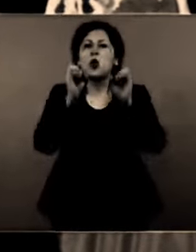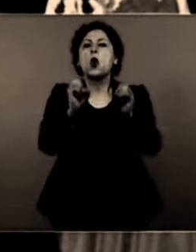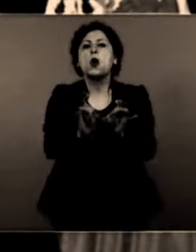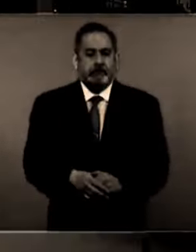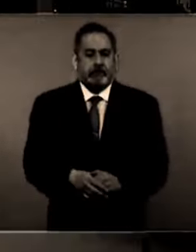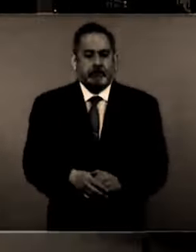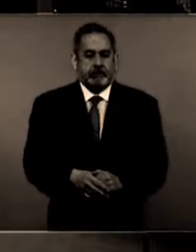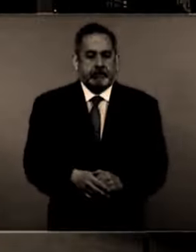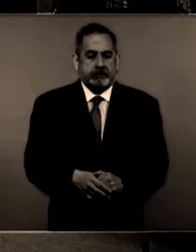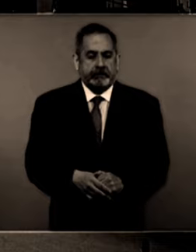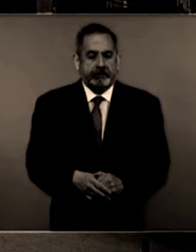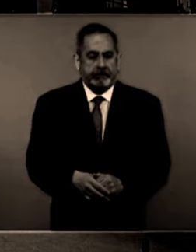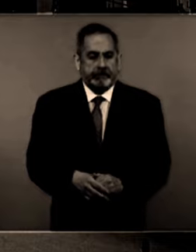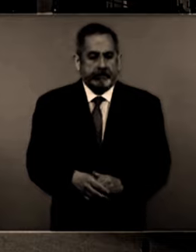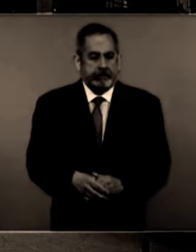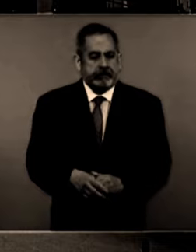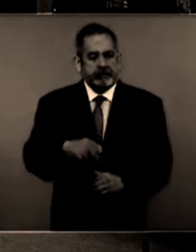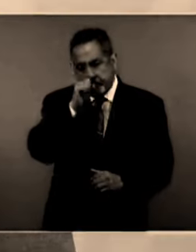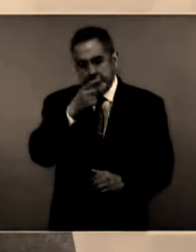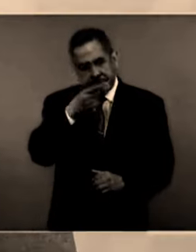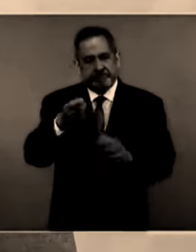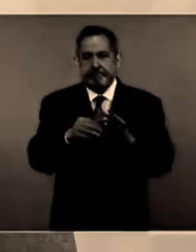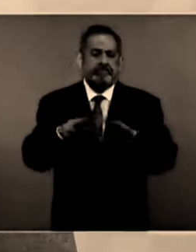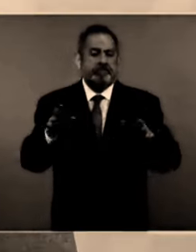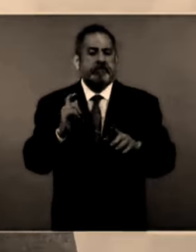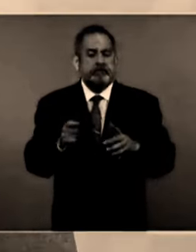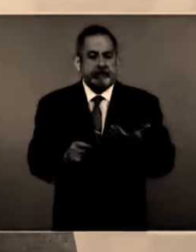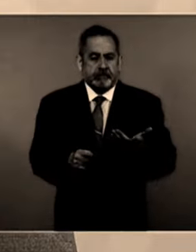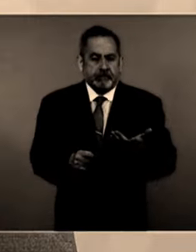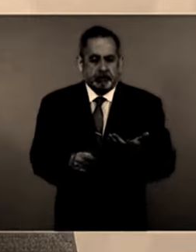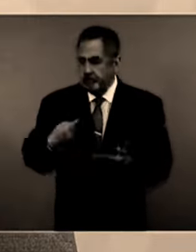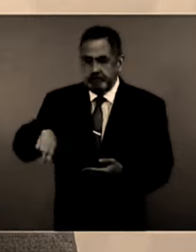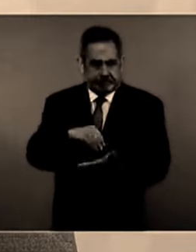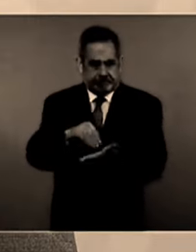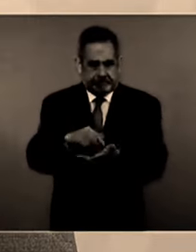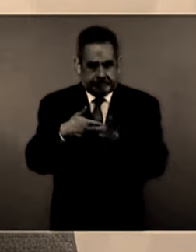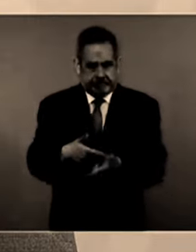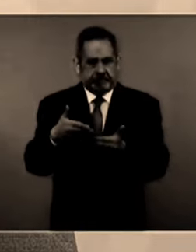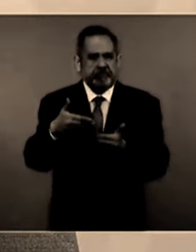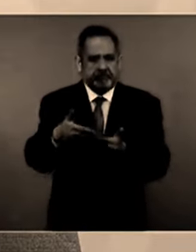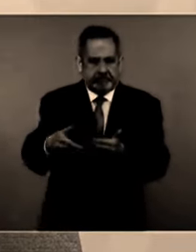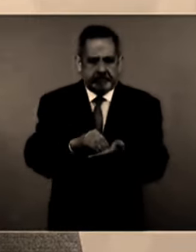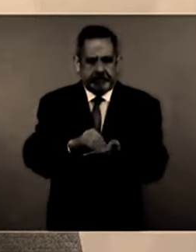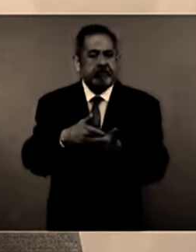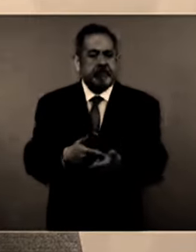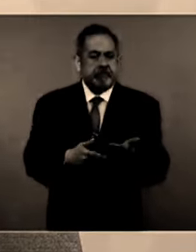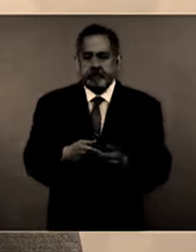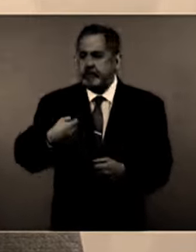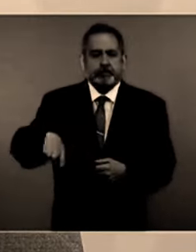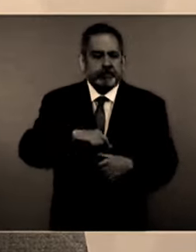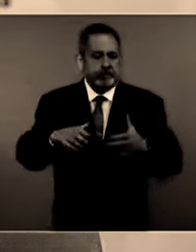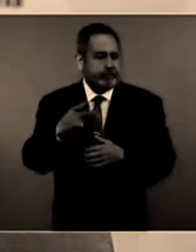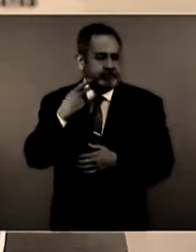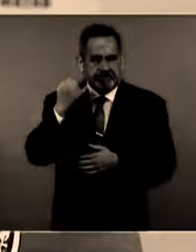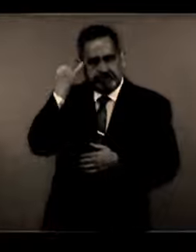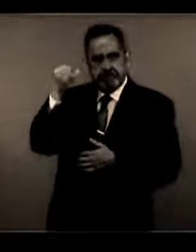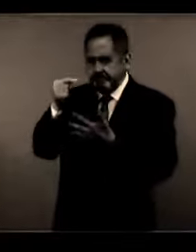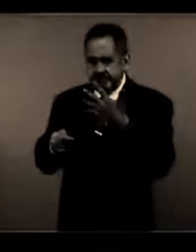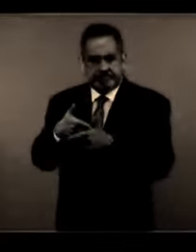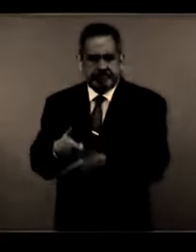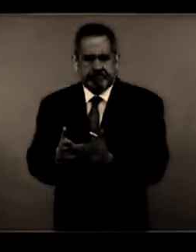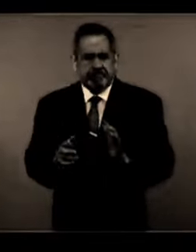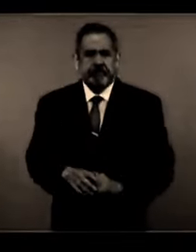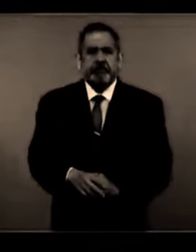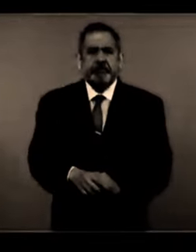huracanes. Decir que vamos a continuar con nuestras políticas